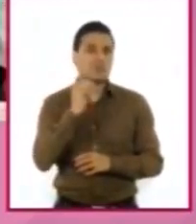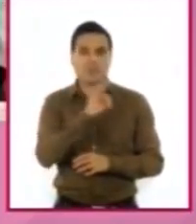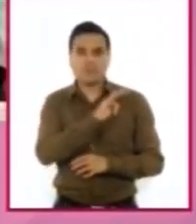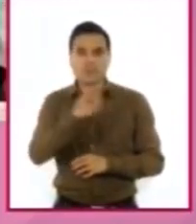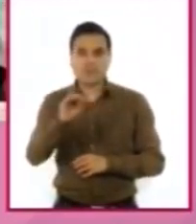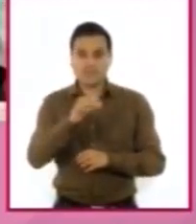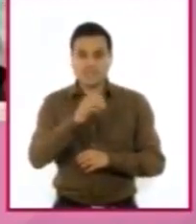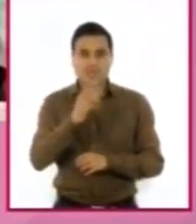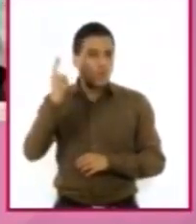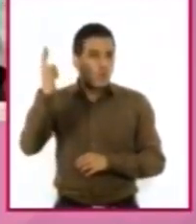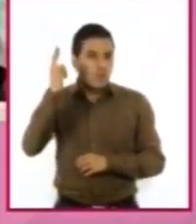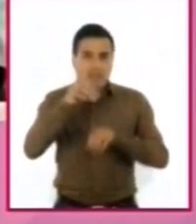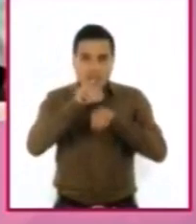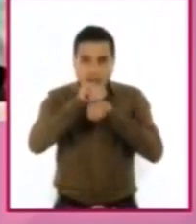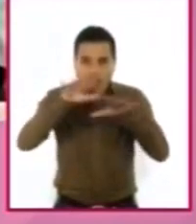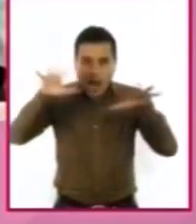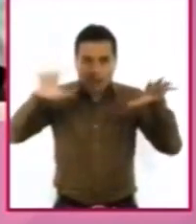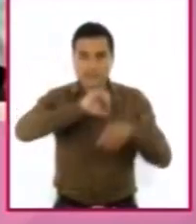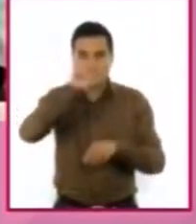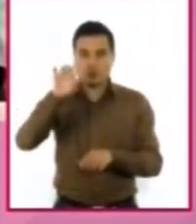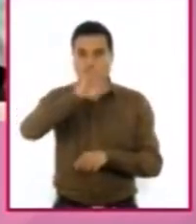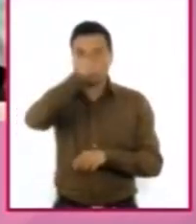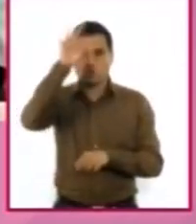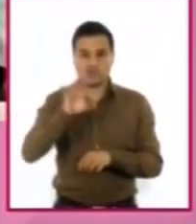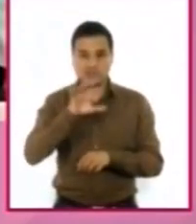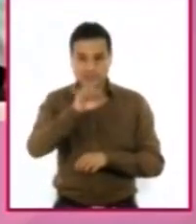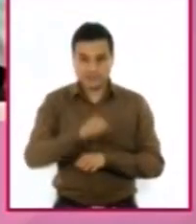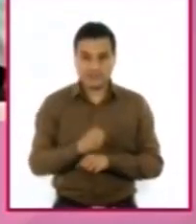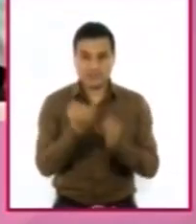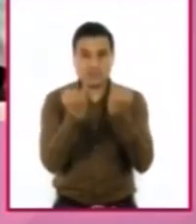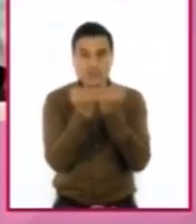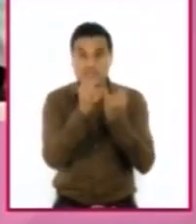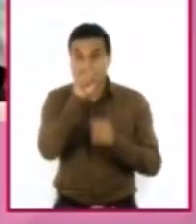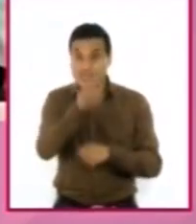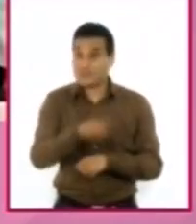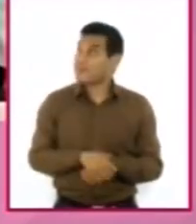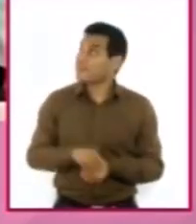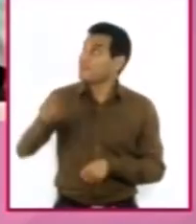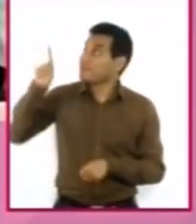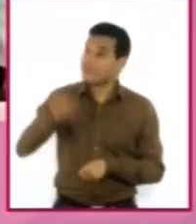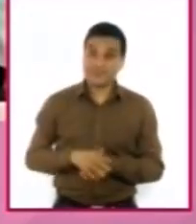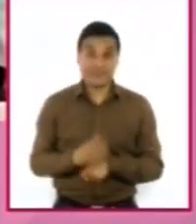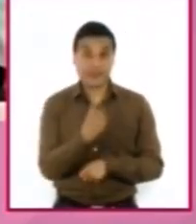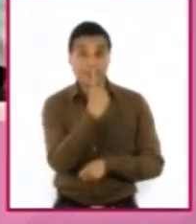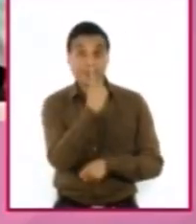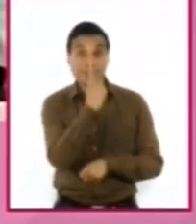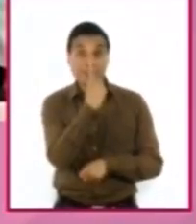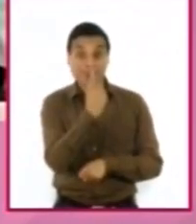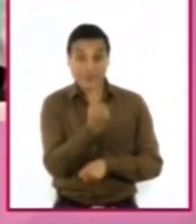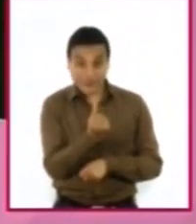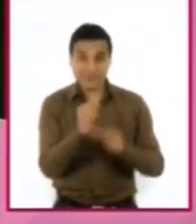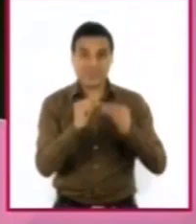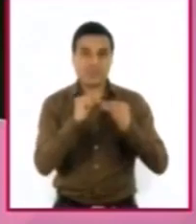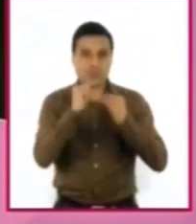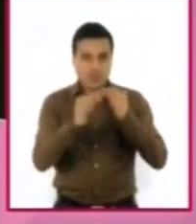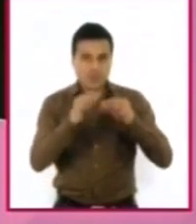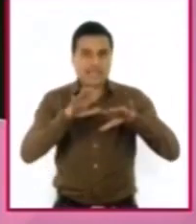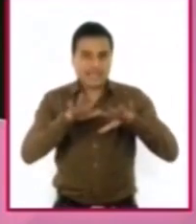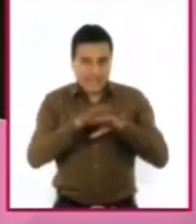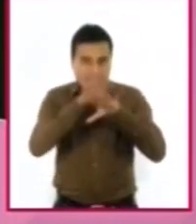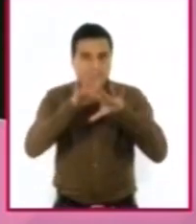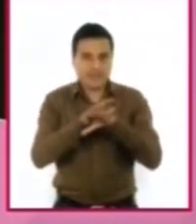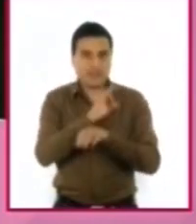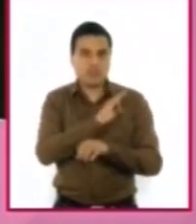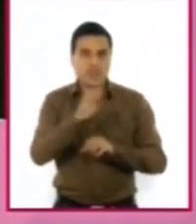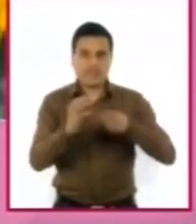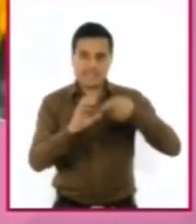Islas Galápagos, que con el paso del tiempo se ha transformado para permitirles comer semillas más duras. A lo largo de un proceso